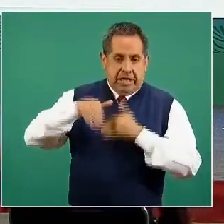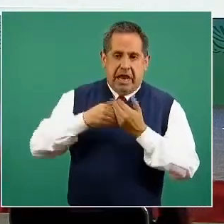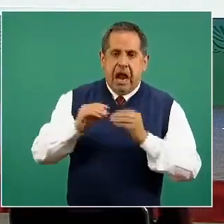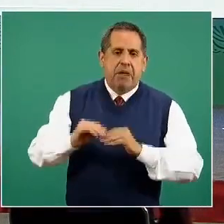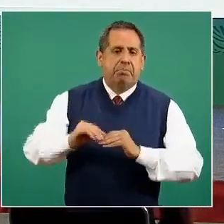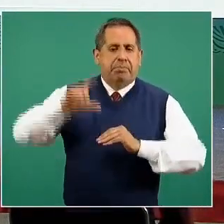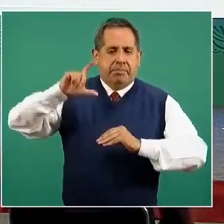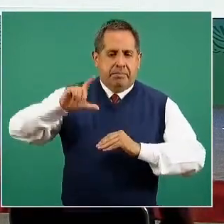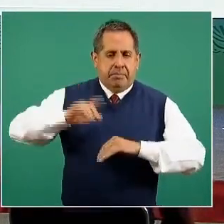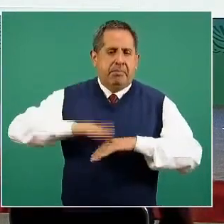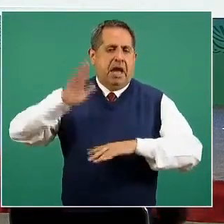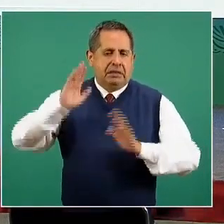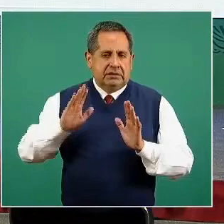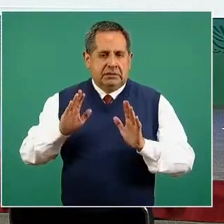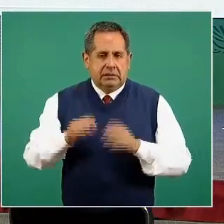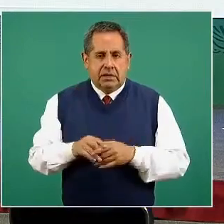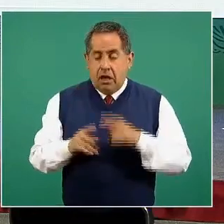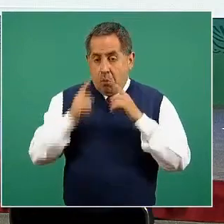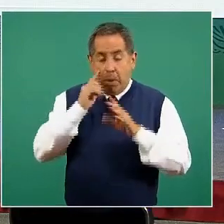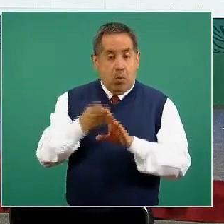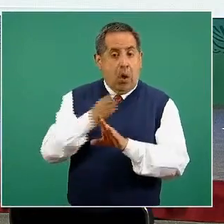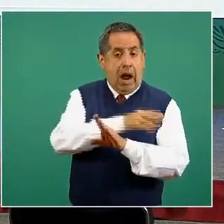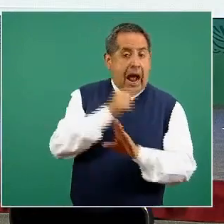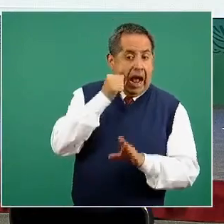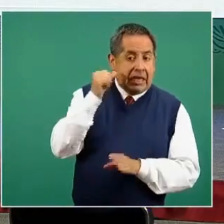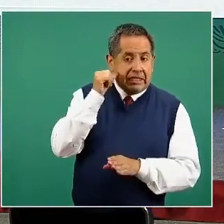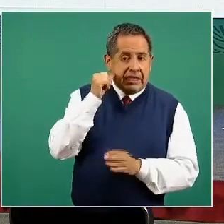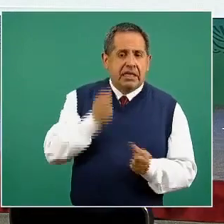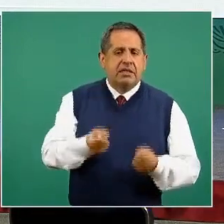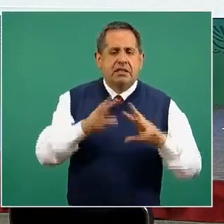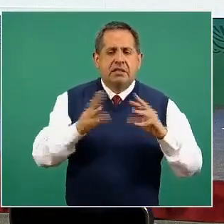actualización de lo que se puso ayer al cierre del día,